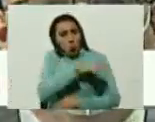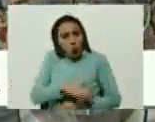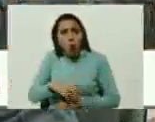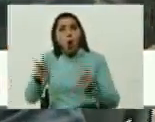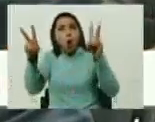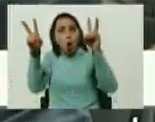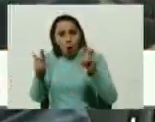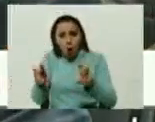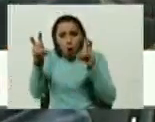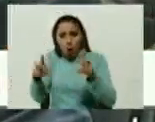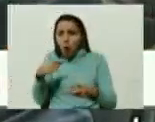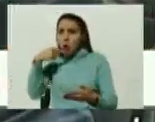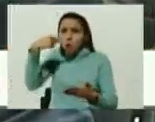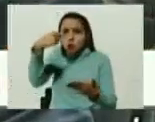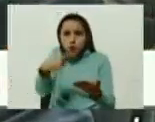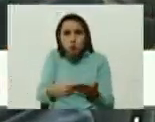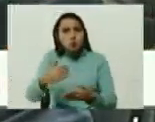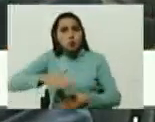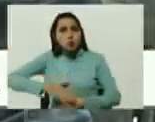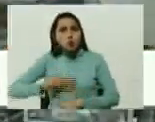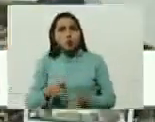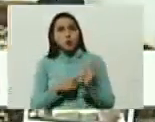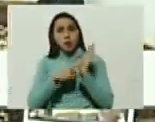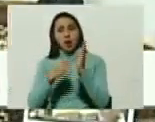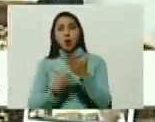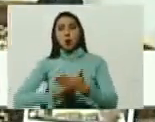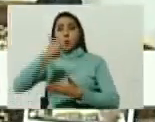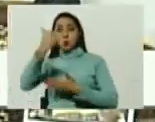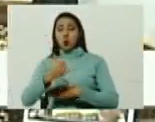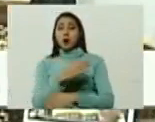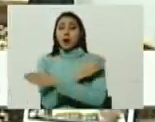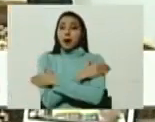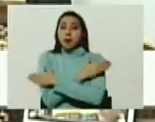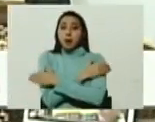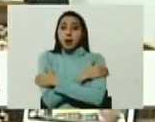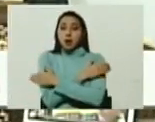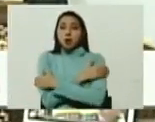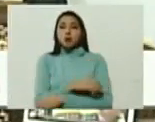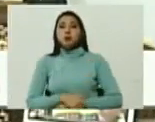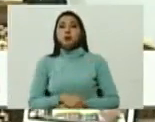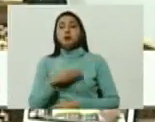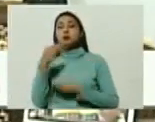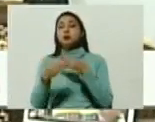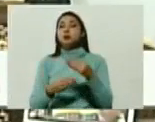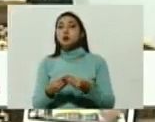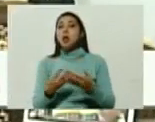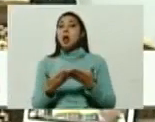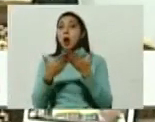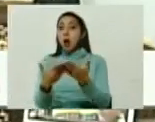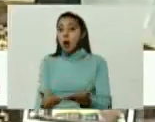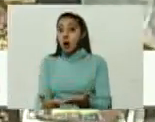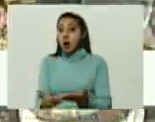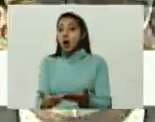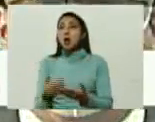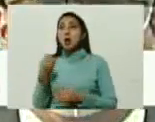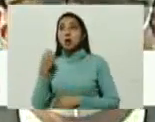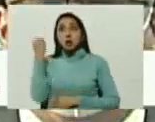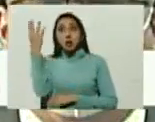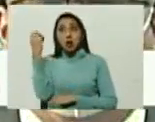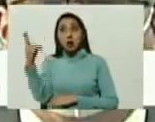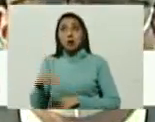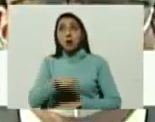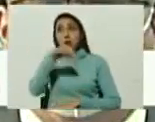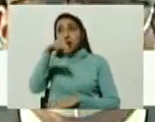pudiera presentar un proyecto de felicitación que se le hiciera llegar a la asamblea nada de la